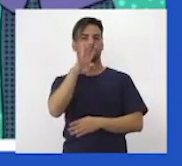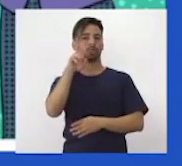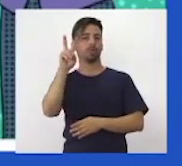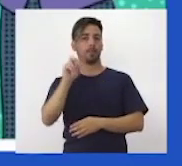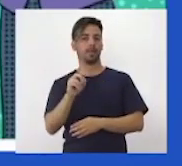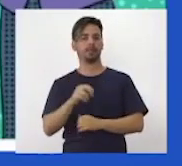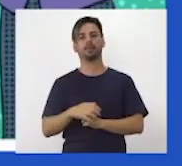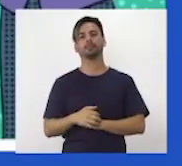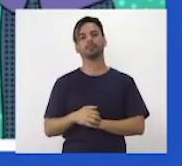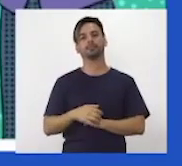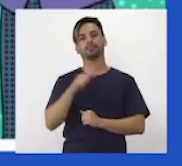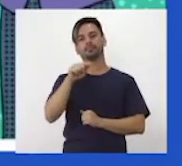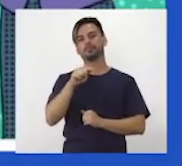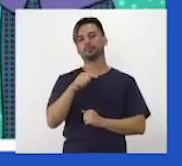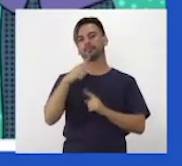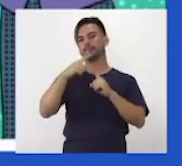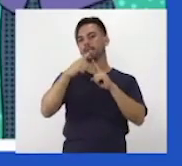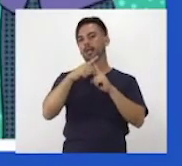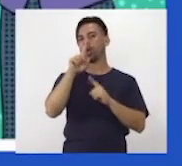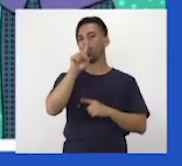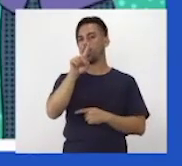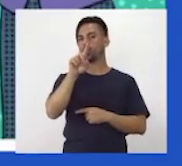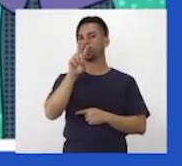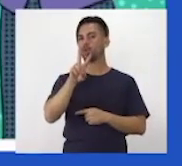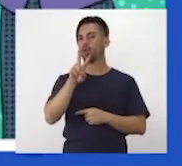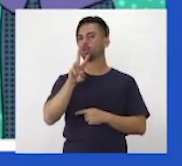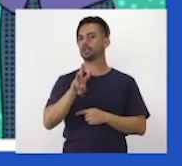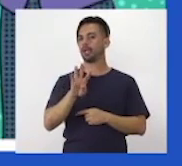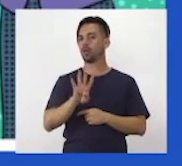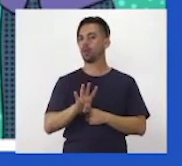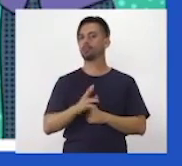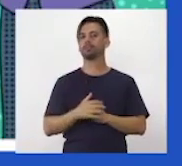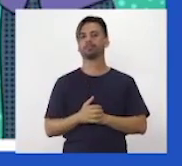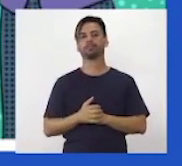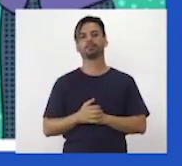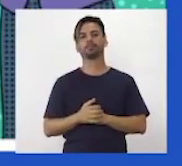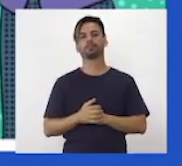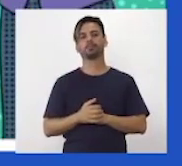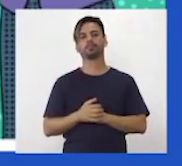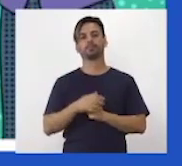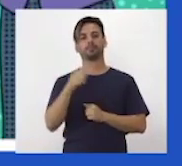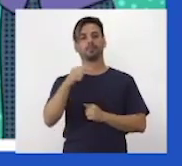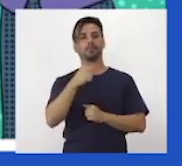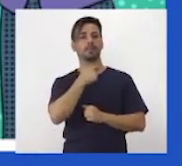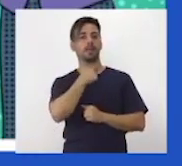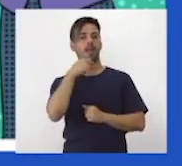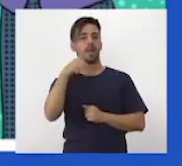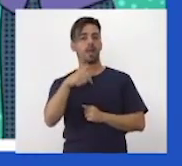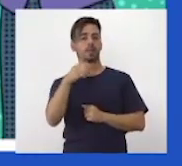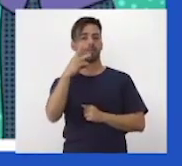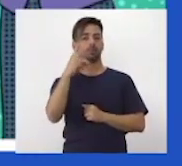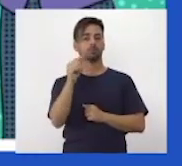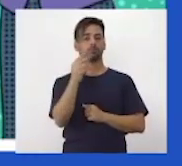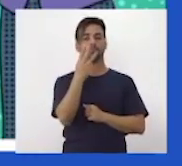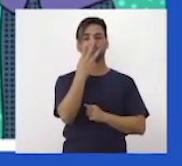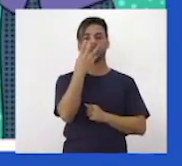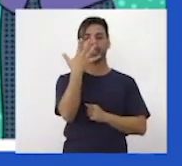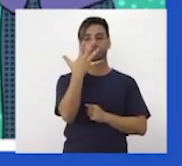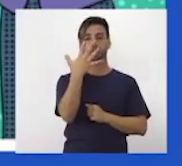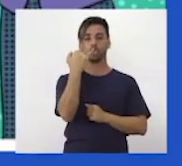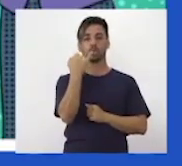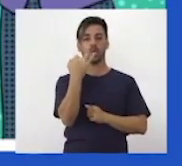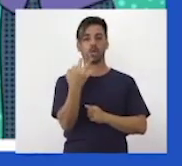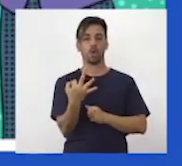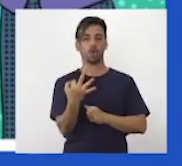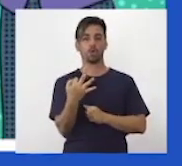1, 2, 3 y 4. Y el ejercicio 5, 6 y 8 de la página 452 y